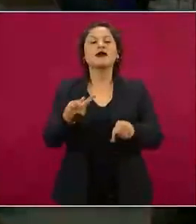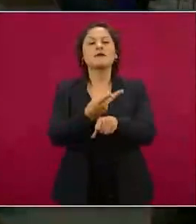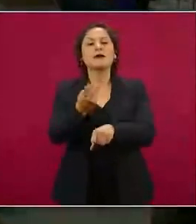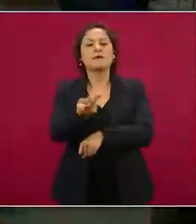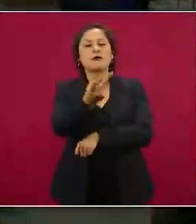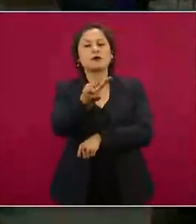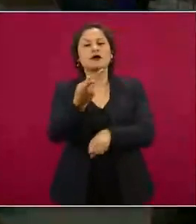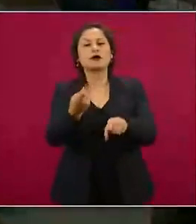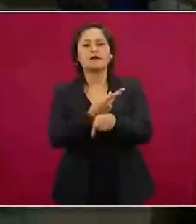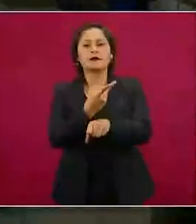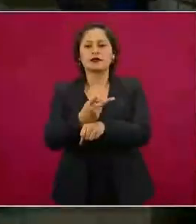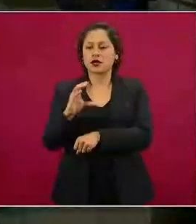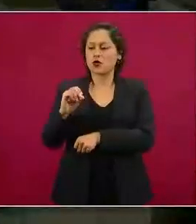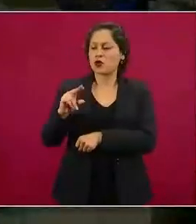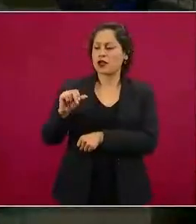CEAP,